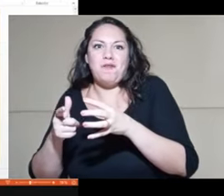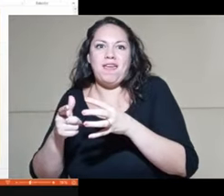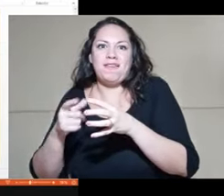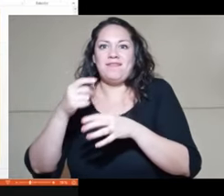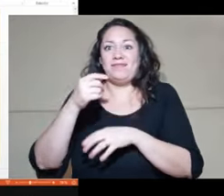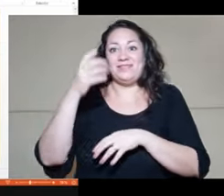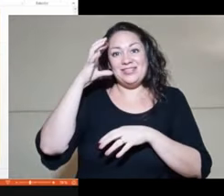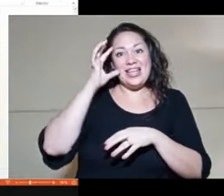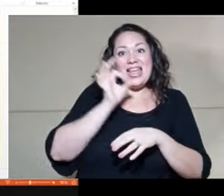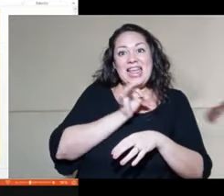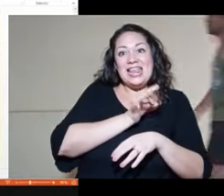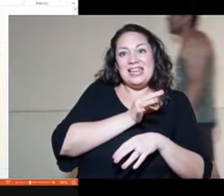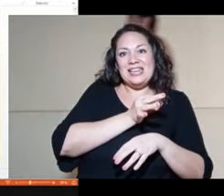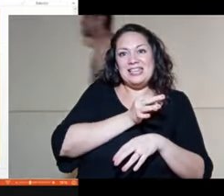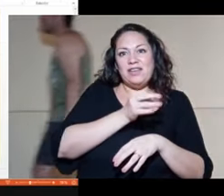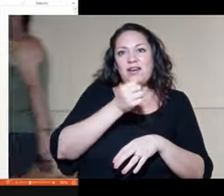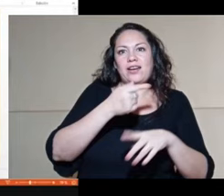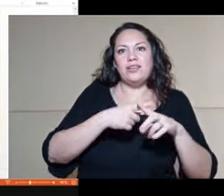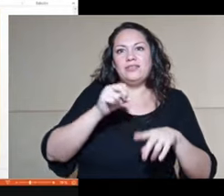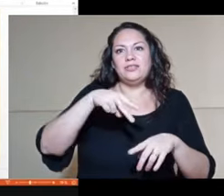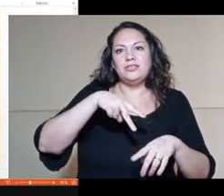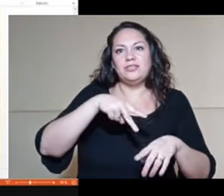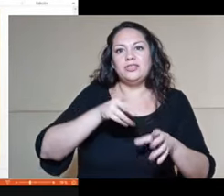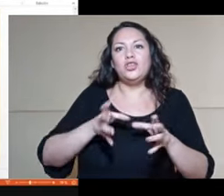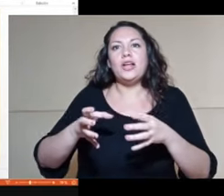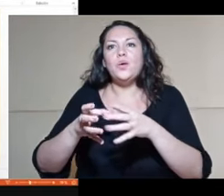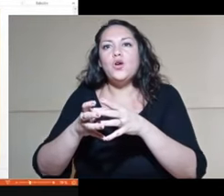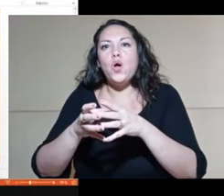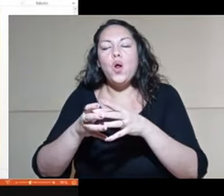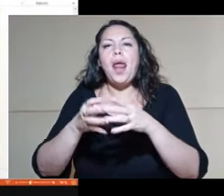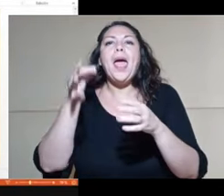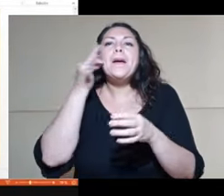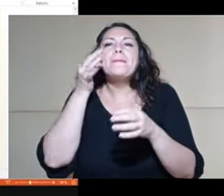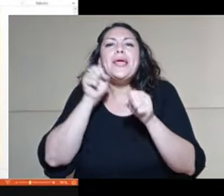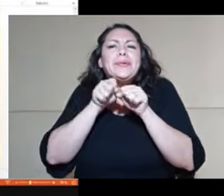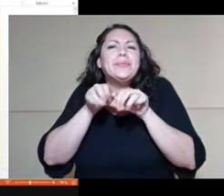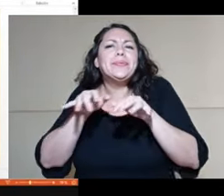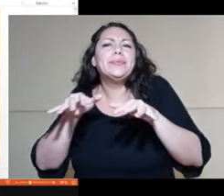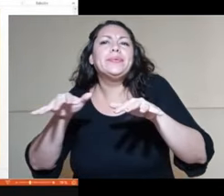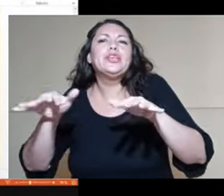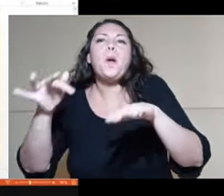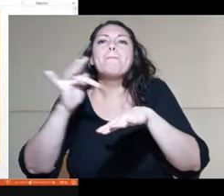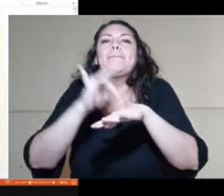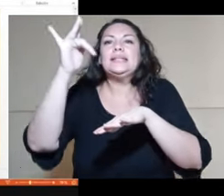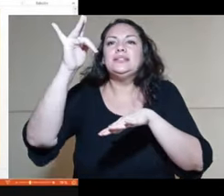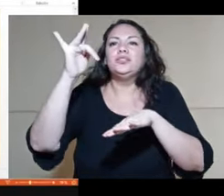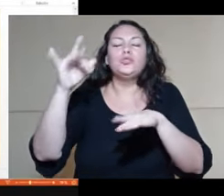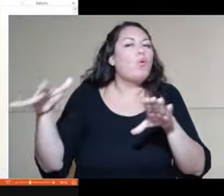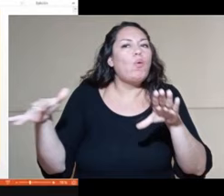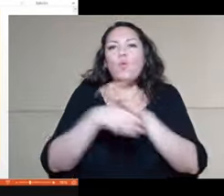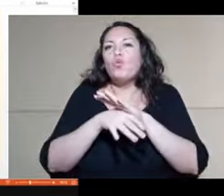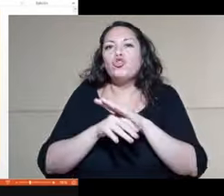el axón de la neurona, que sería el nervio, ¿no es cierto? Y se distribuye en la piel. Entonces como que yo